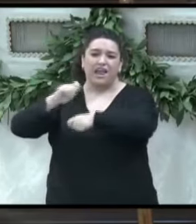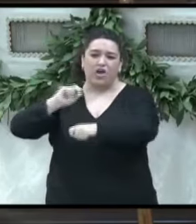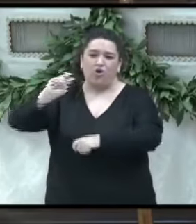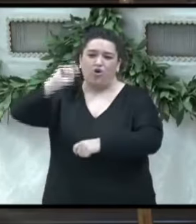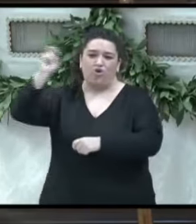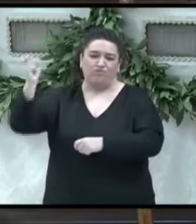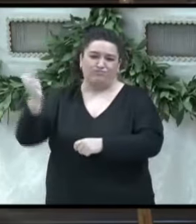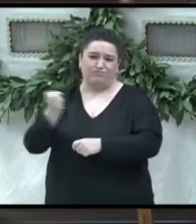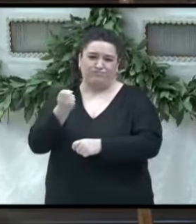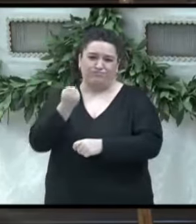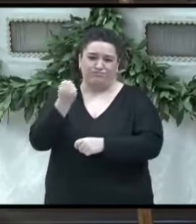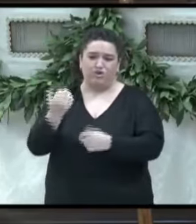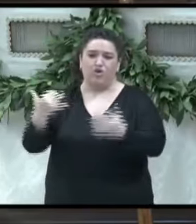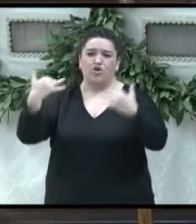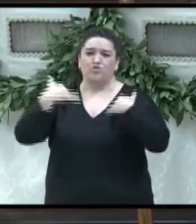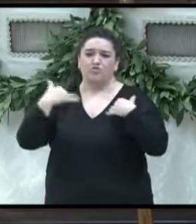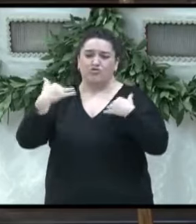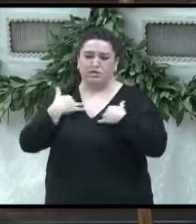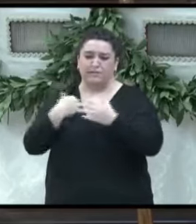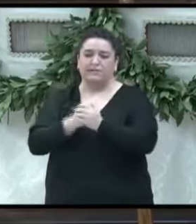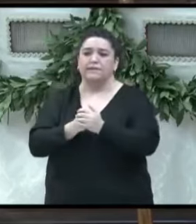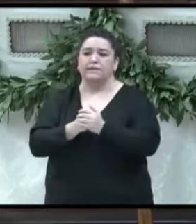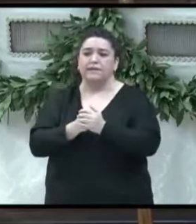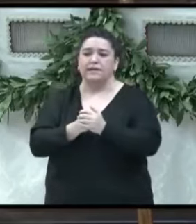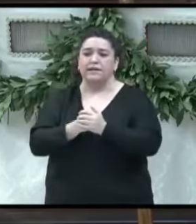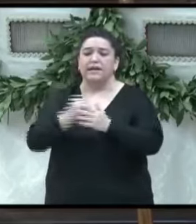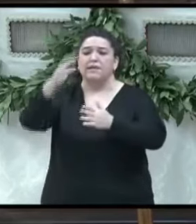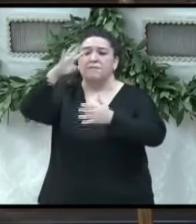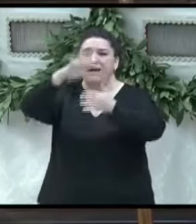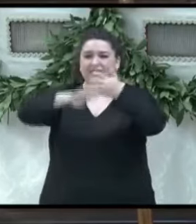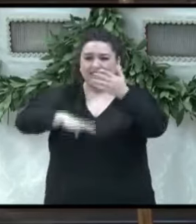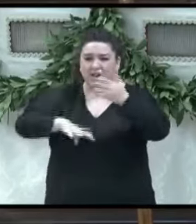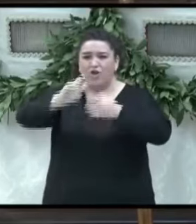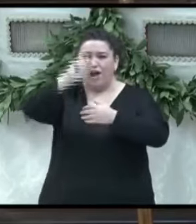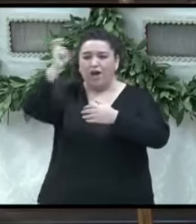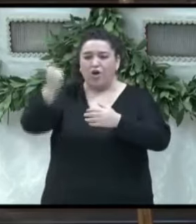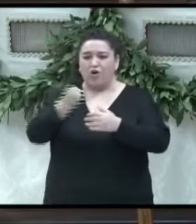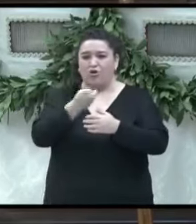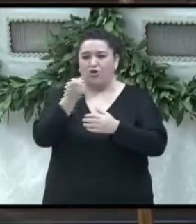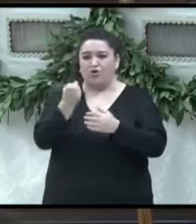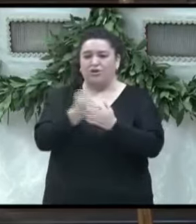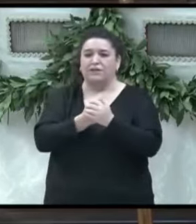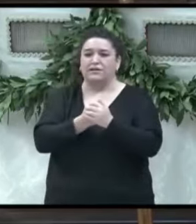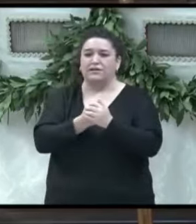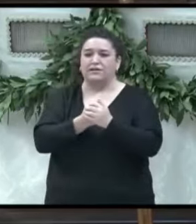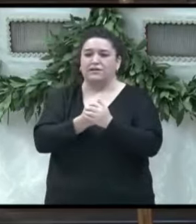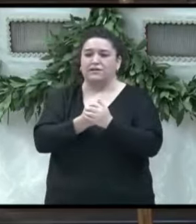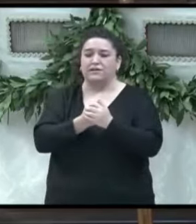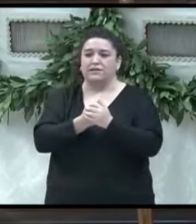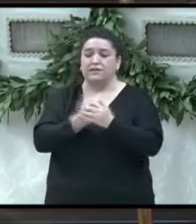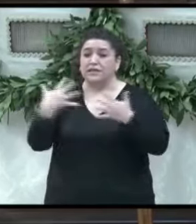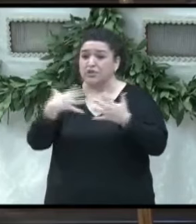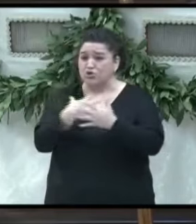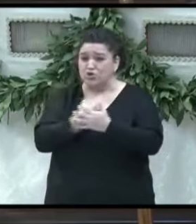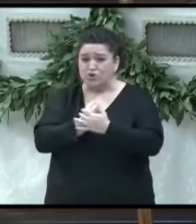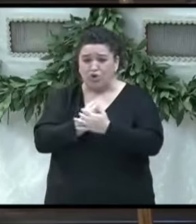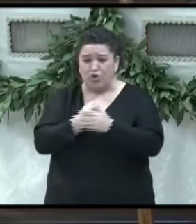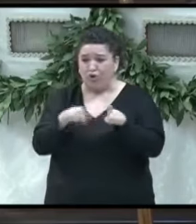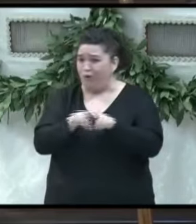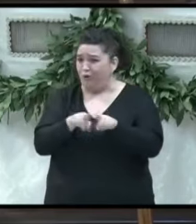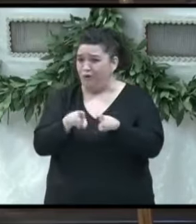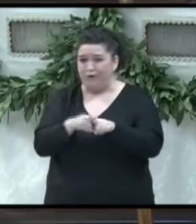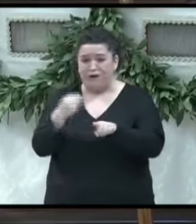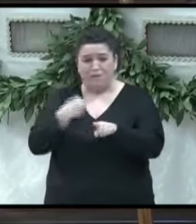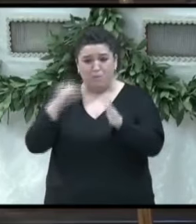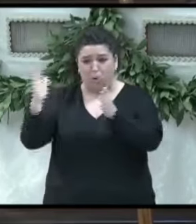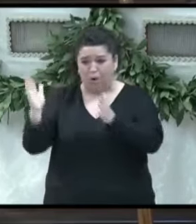los numerables Mártires de Zaragoza en Barcelona la otra Eulalia y todos son del